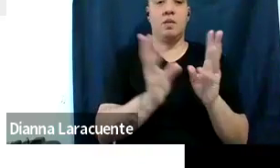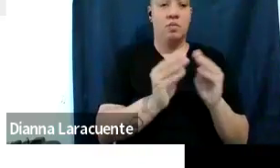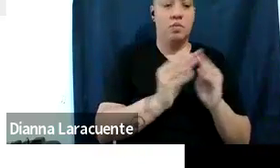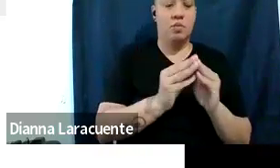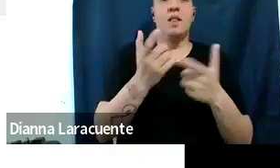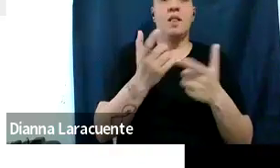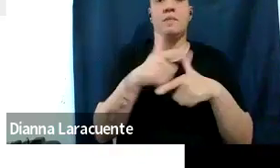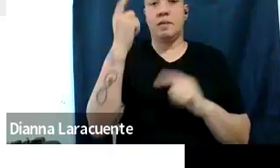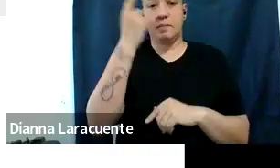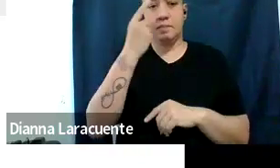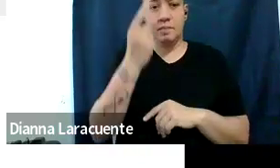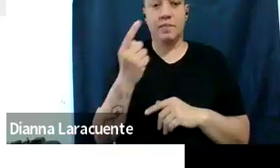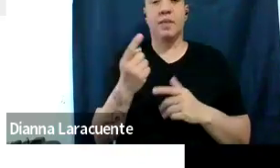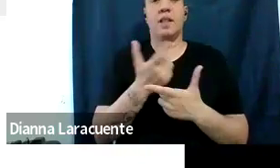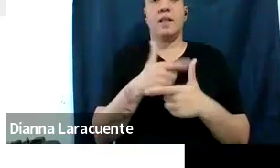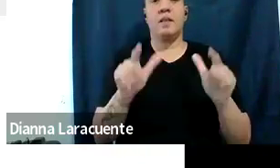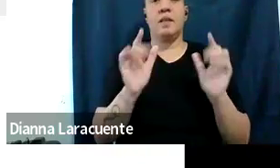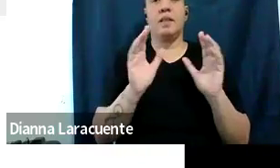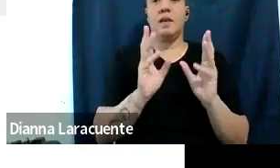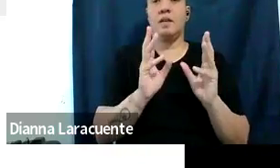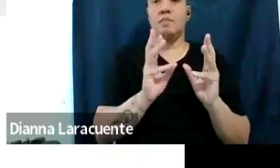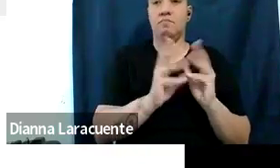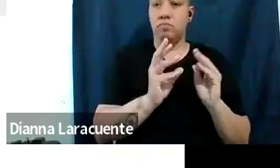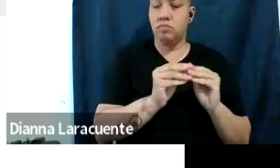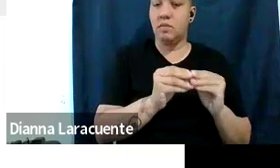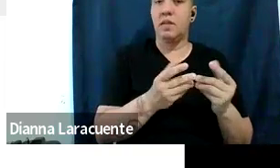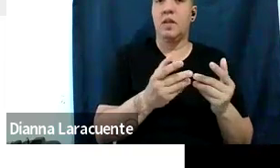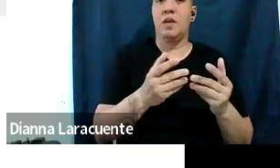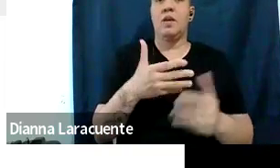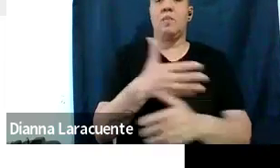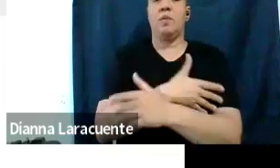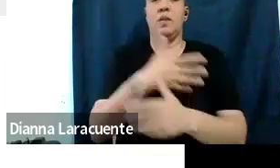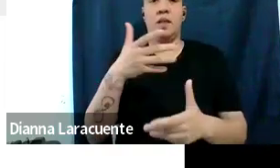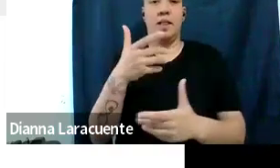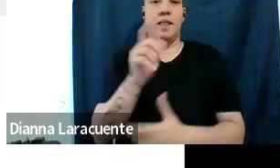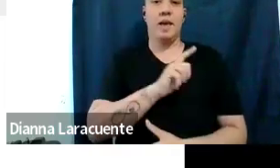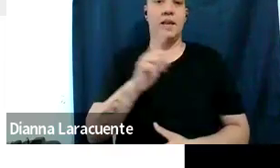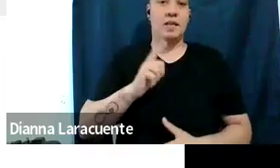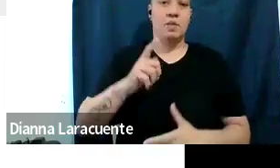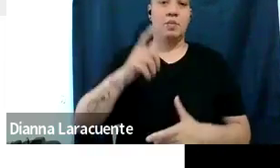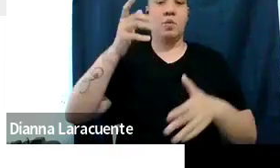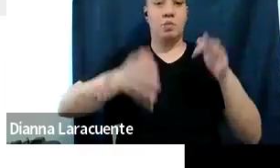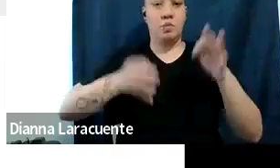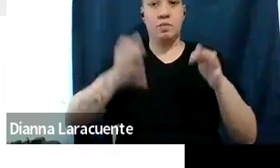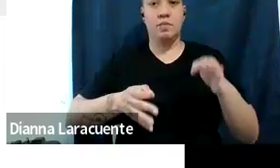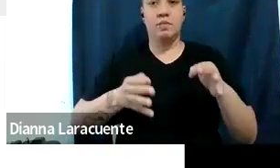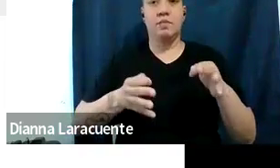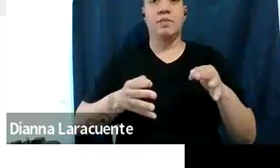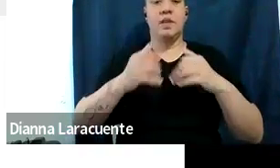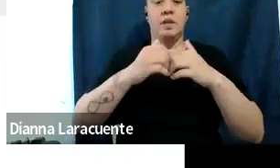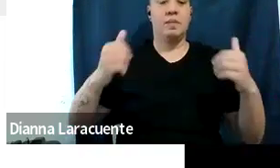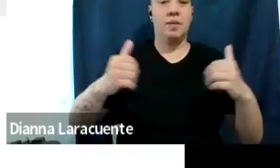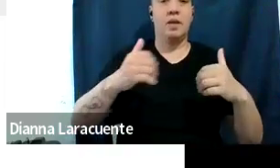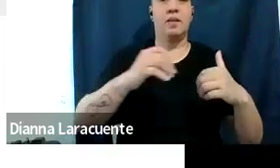de reunión, la independencia de los poderes legislativo y judicial, la separación del gobierno civil y militar, la identidad en